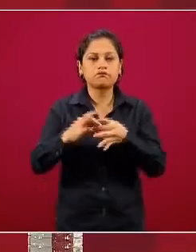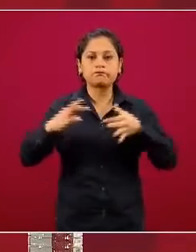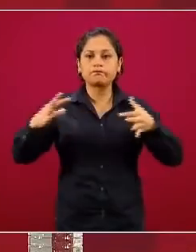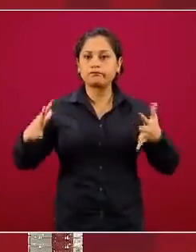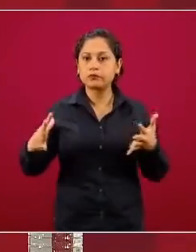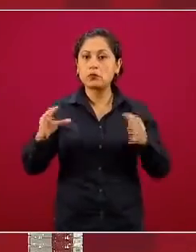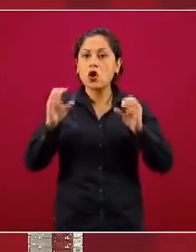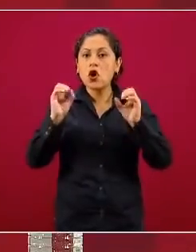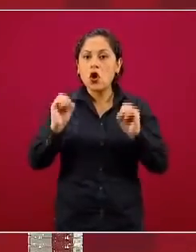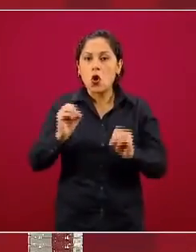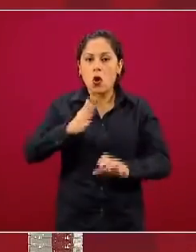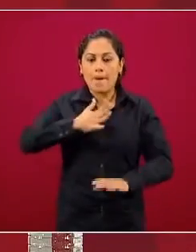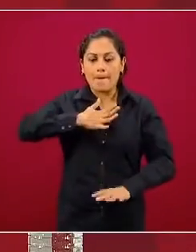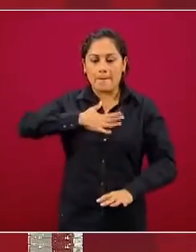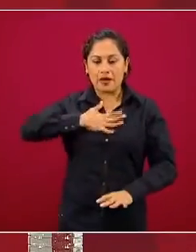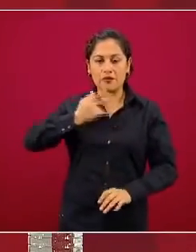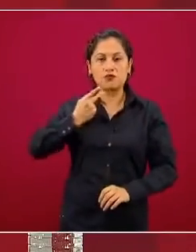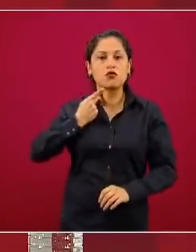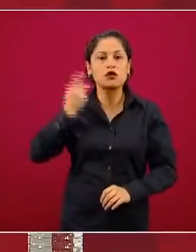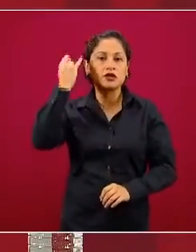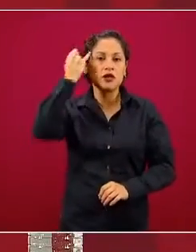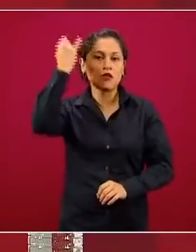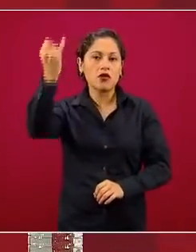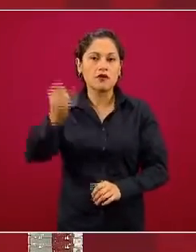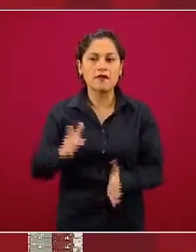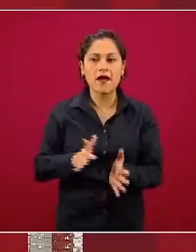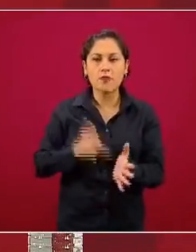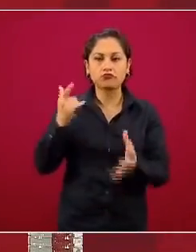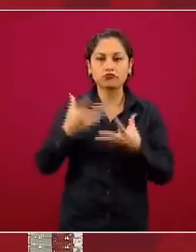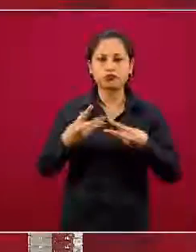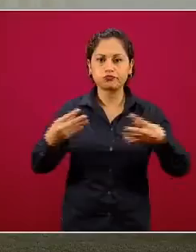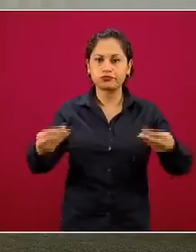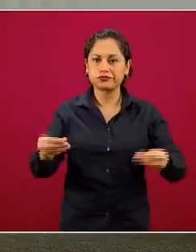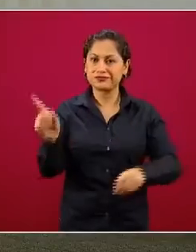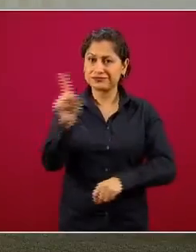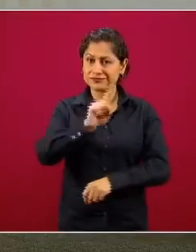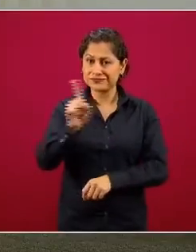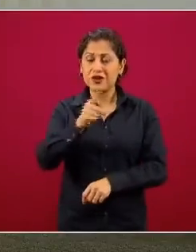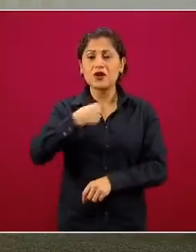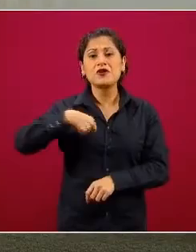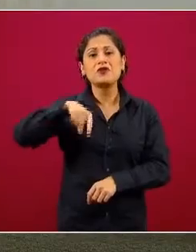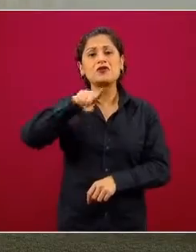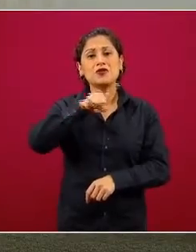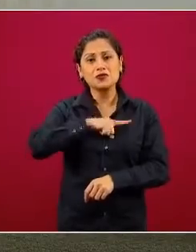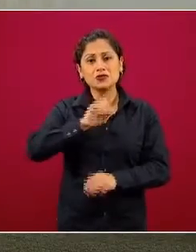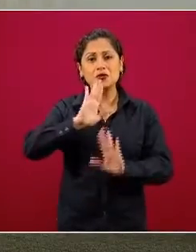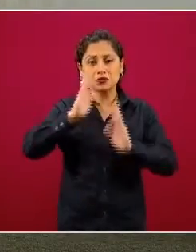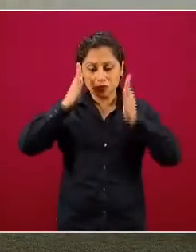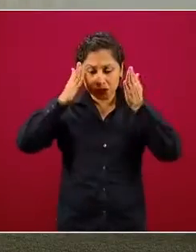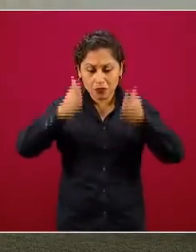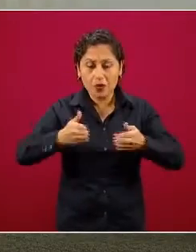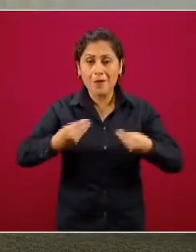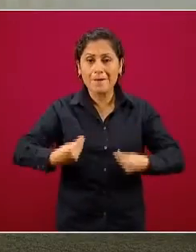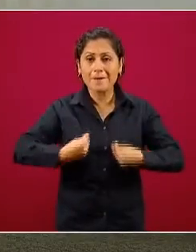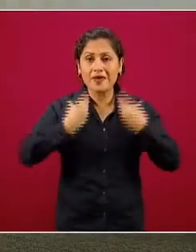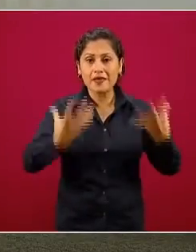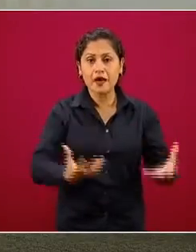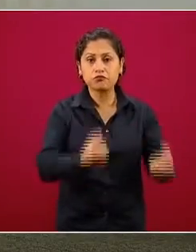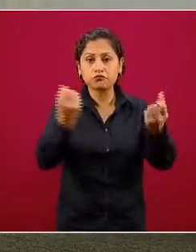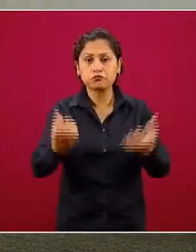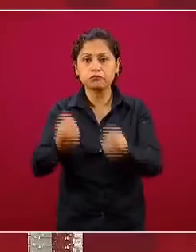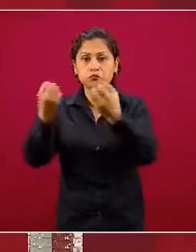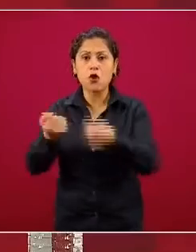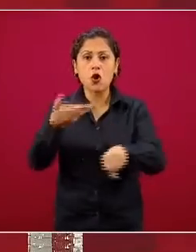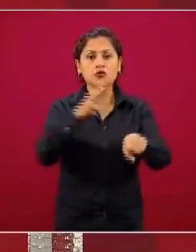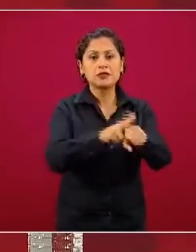utilizar políticamente la epidemia, si lo que estamos es buscando la mejor manera de salvar vidas y de que haya suficientes camas en los